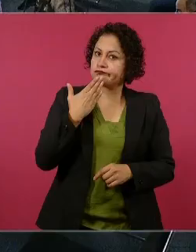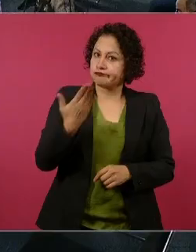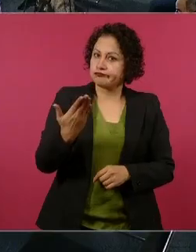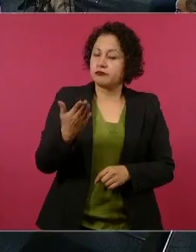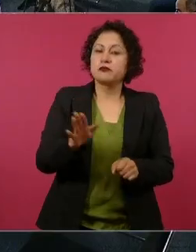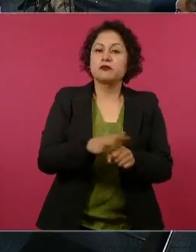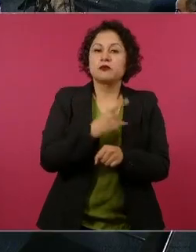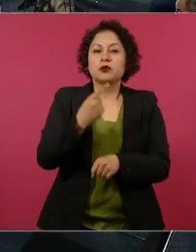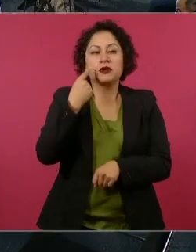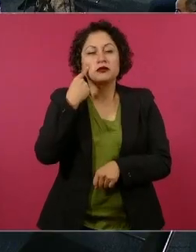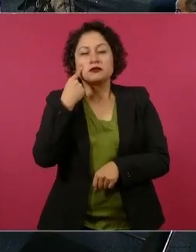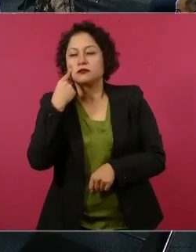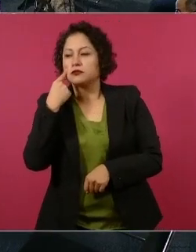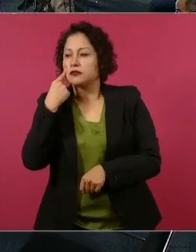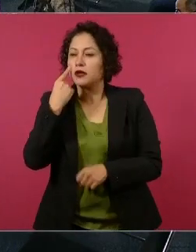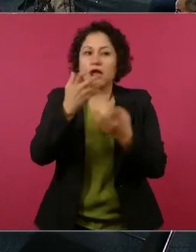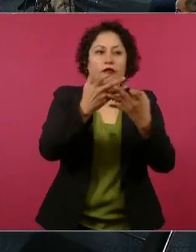se